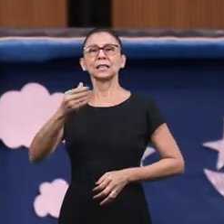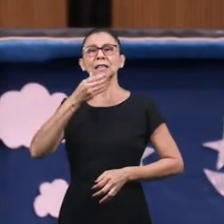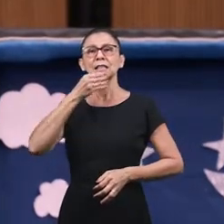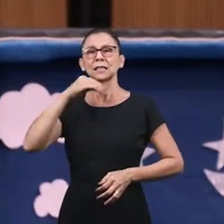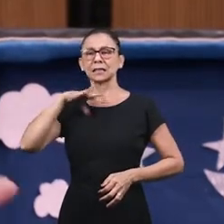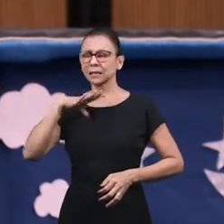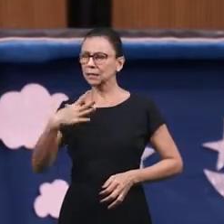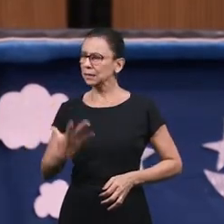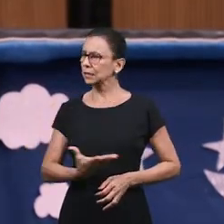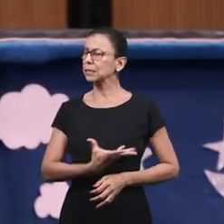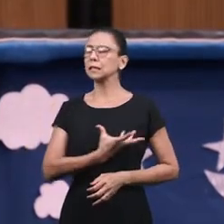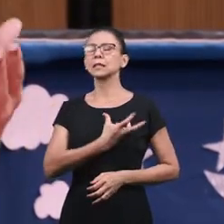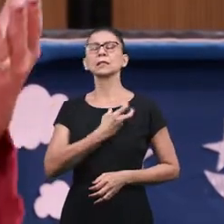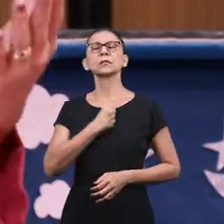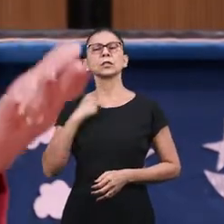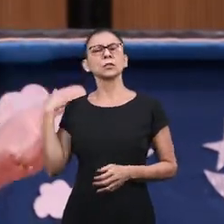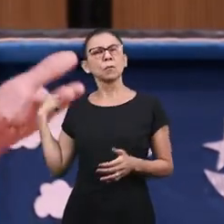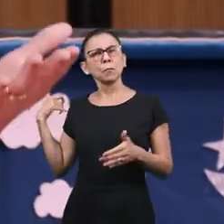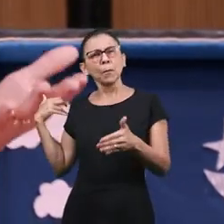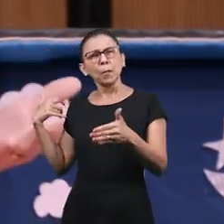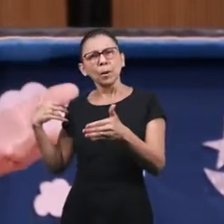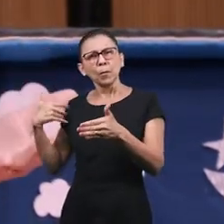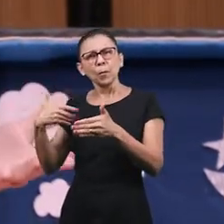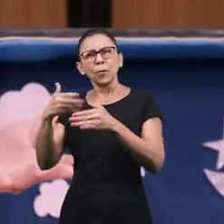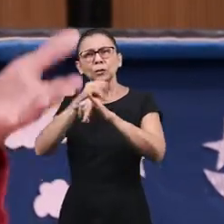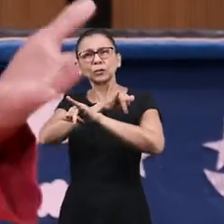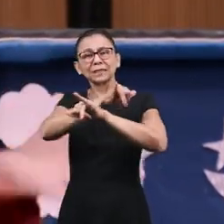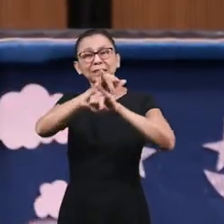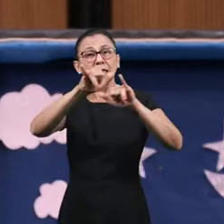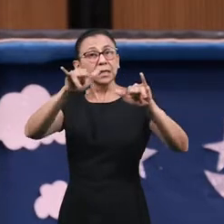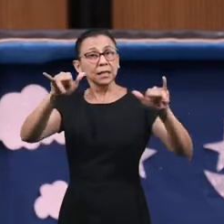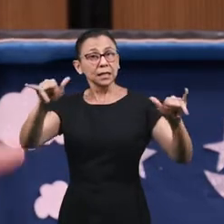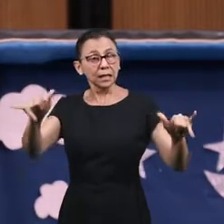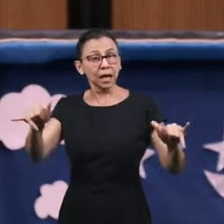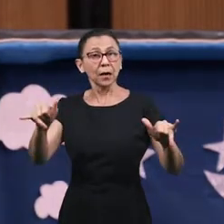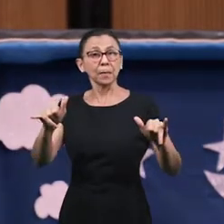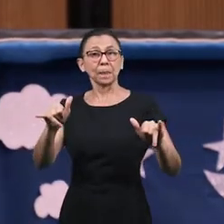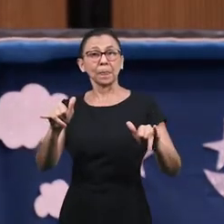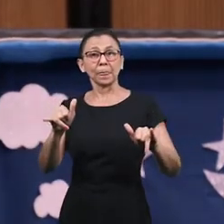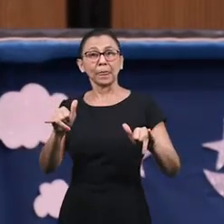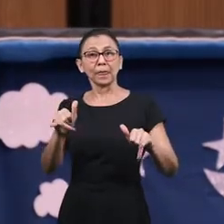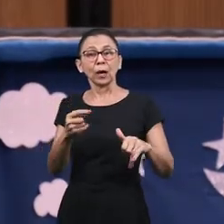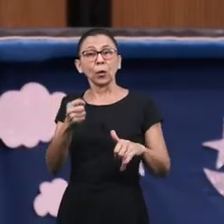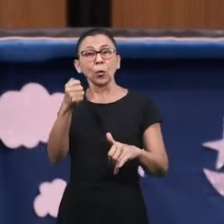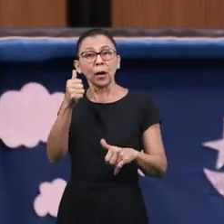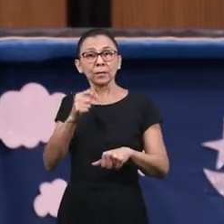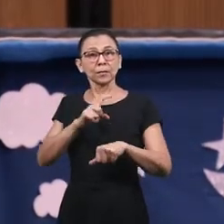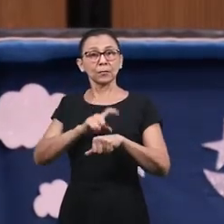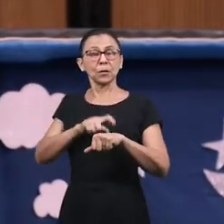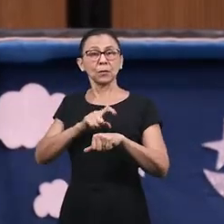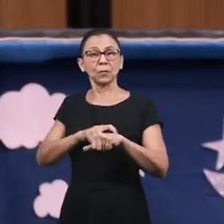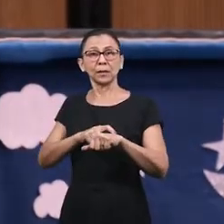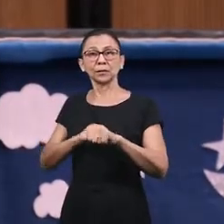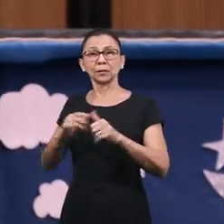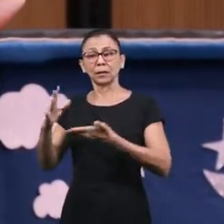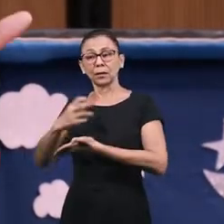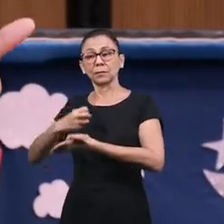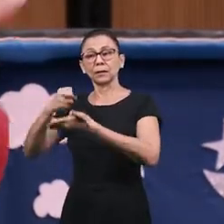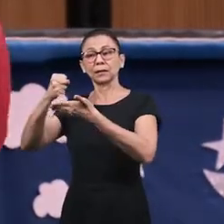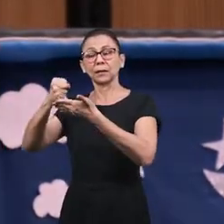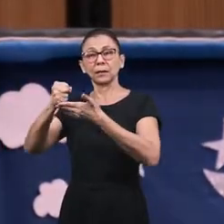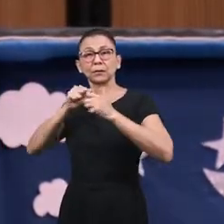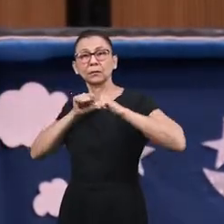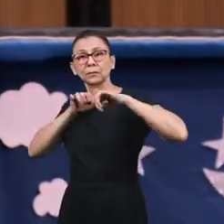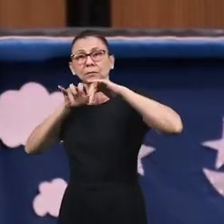nosotros haremos esto hasta el gran día del arrebatamiento, en que subiremos con nuestro Salvador